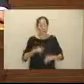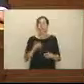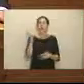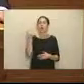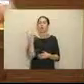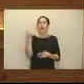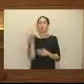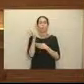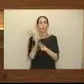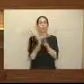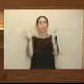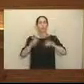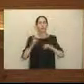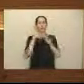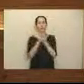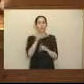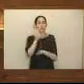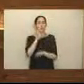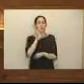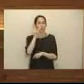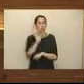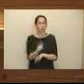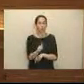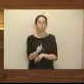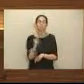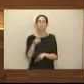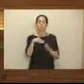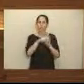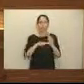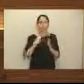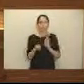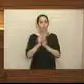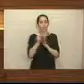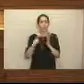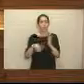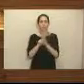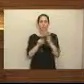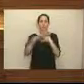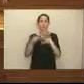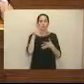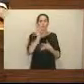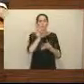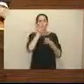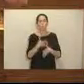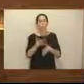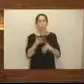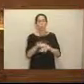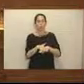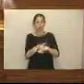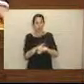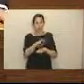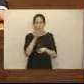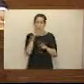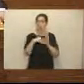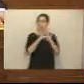contra la corrupción y esa medida podía haberla introducido en la Ley de Transparencia o en la Ley de Buen Gobierno y no lo hizo. Porque ninguna de esas